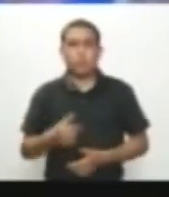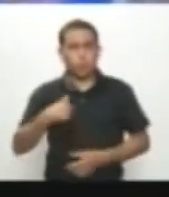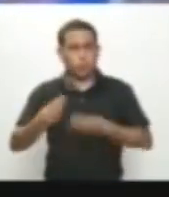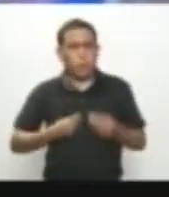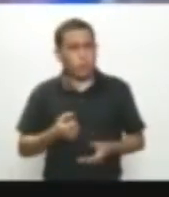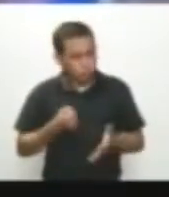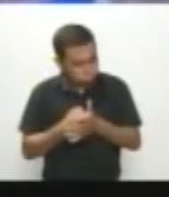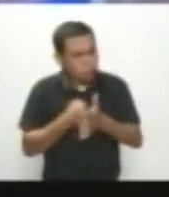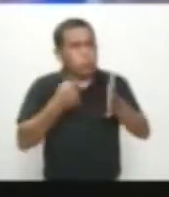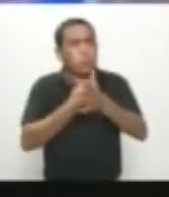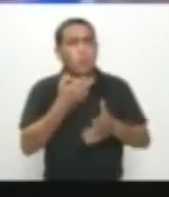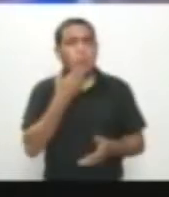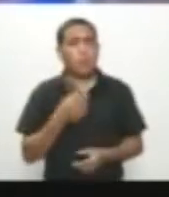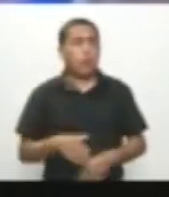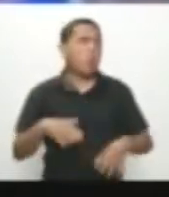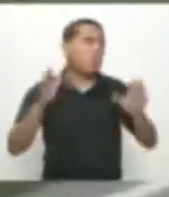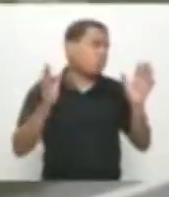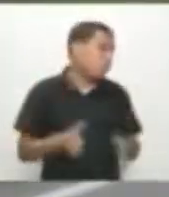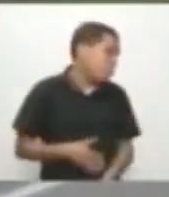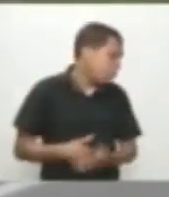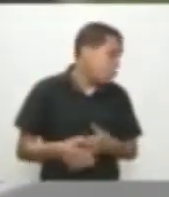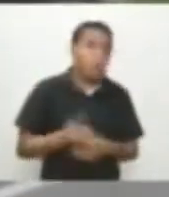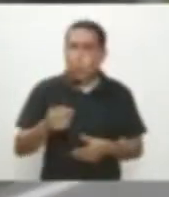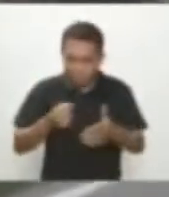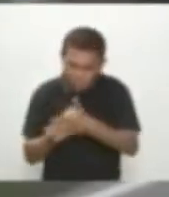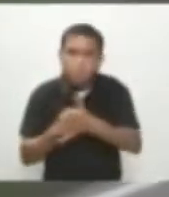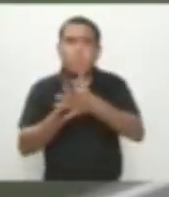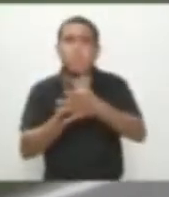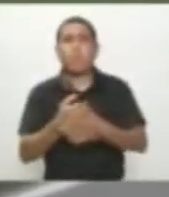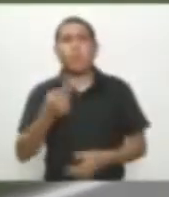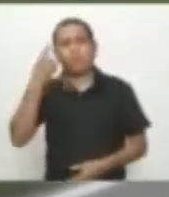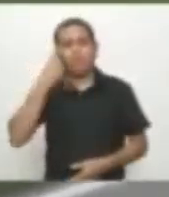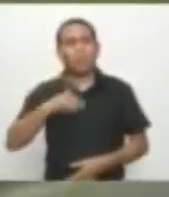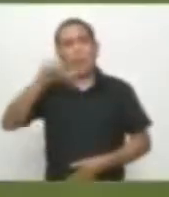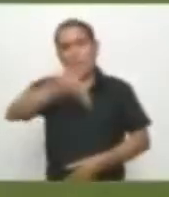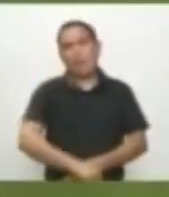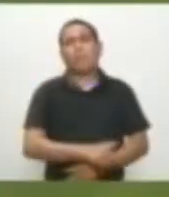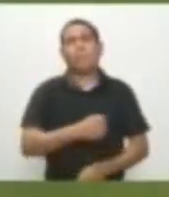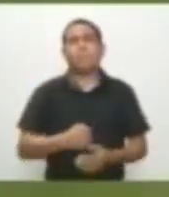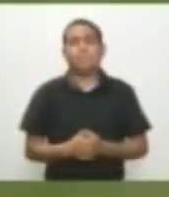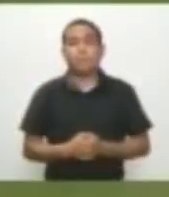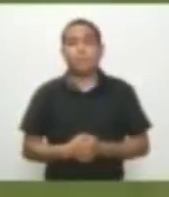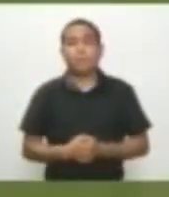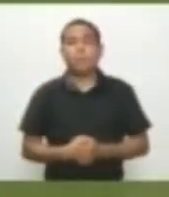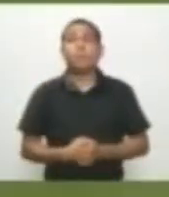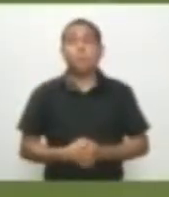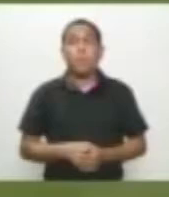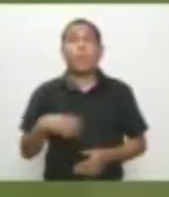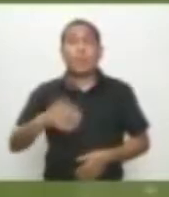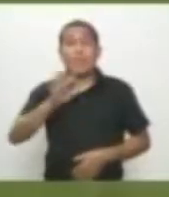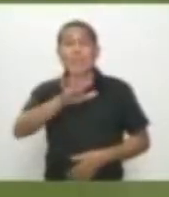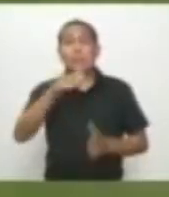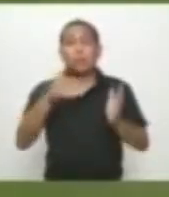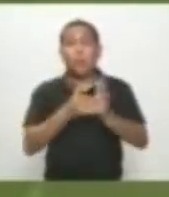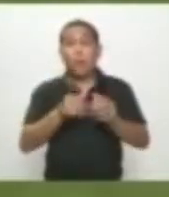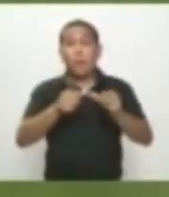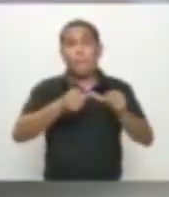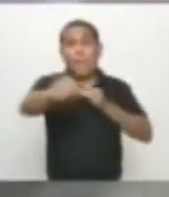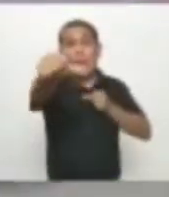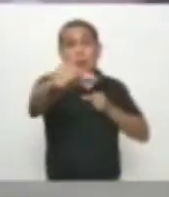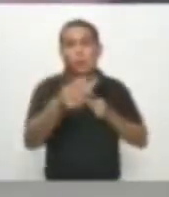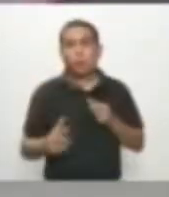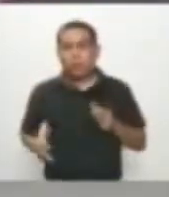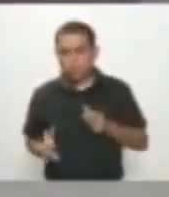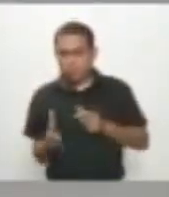entregarme. Pero la verdad fue un mal día. En la etapa reina de la Corcha Rosa, con 5.400 metros de desnivel y